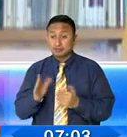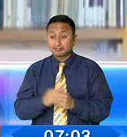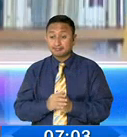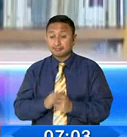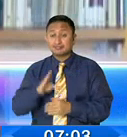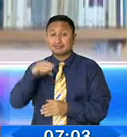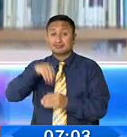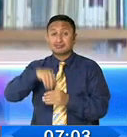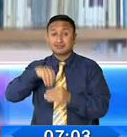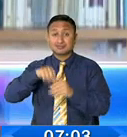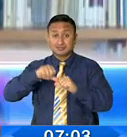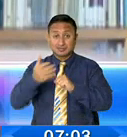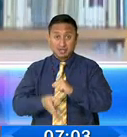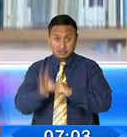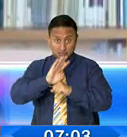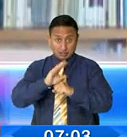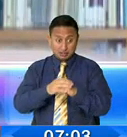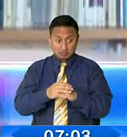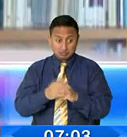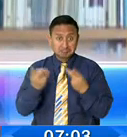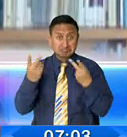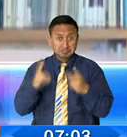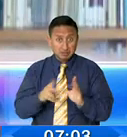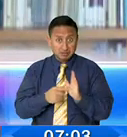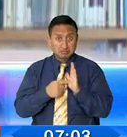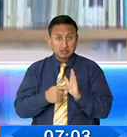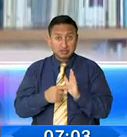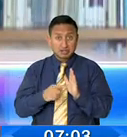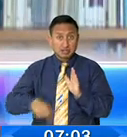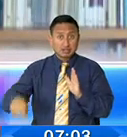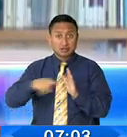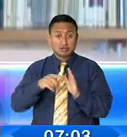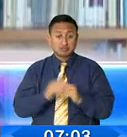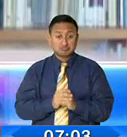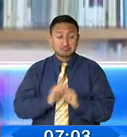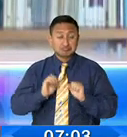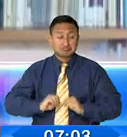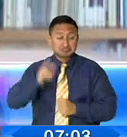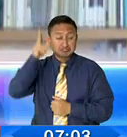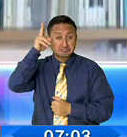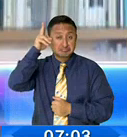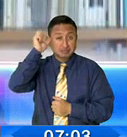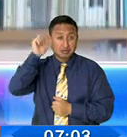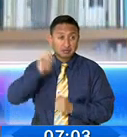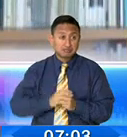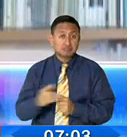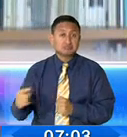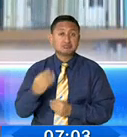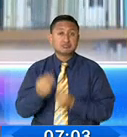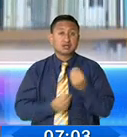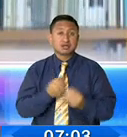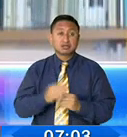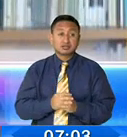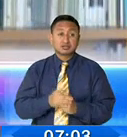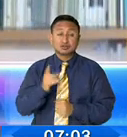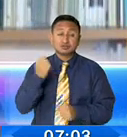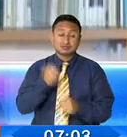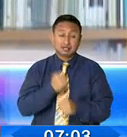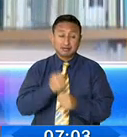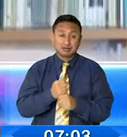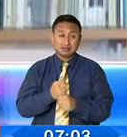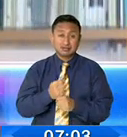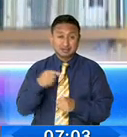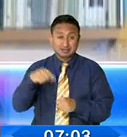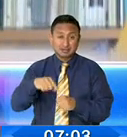Asamblea también podría darse esa polarización, y creo que eso lo único que haría es desgastar el trabajo legislativo y, peor